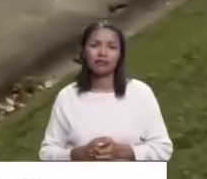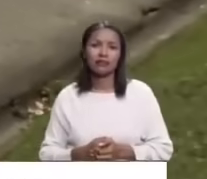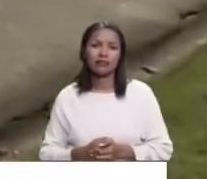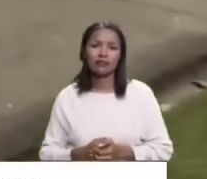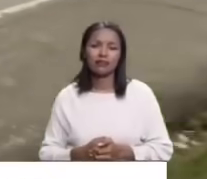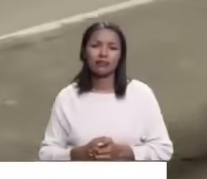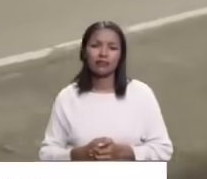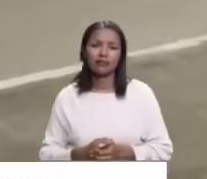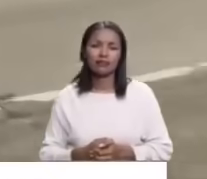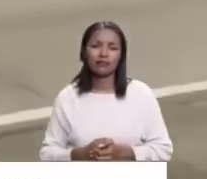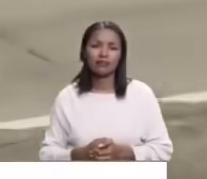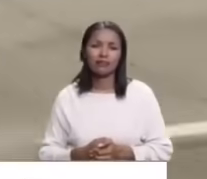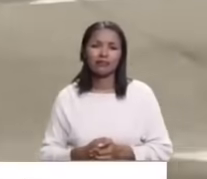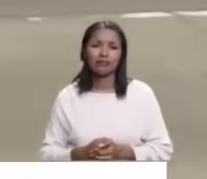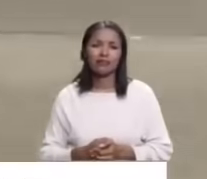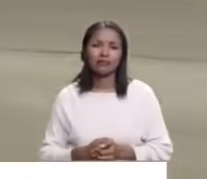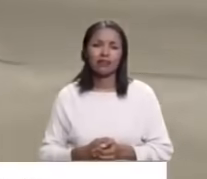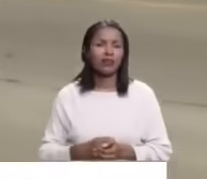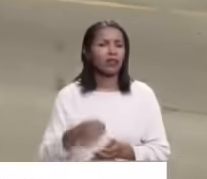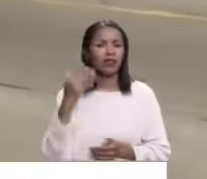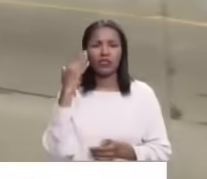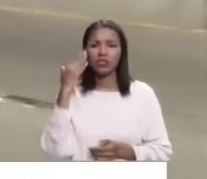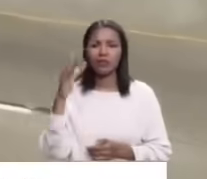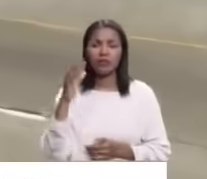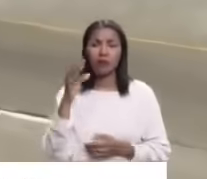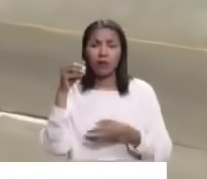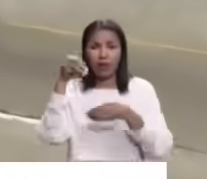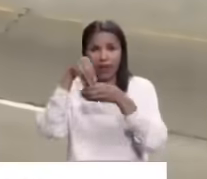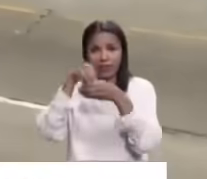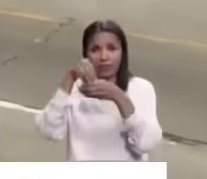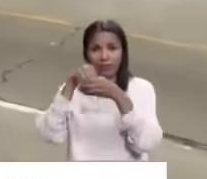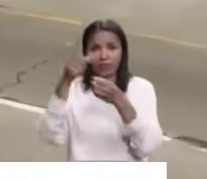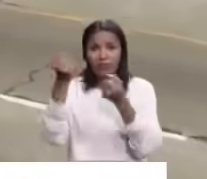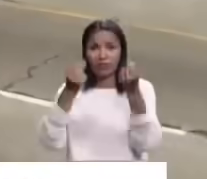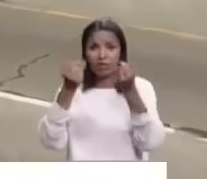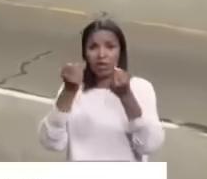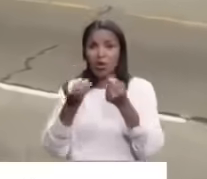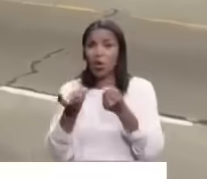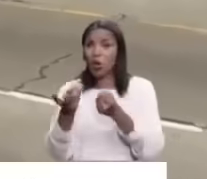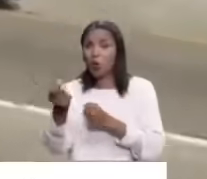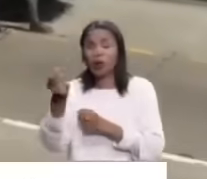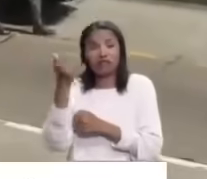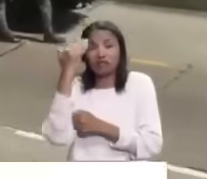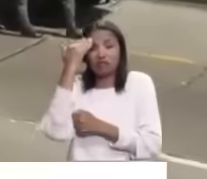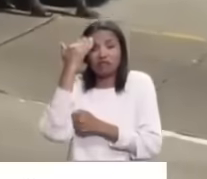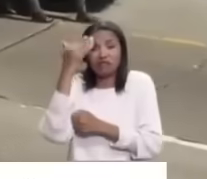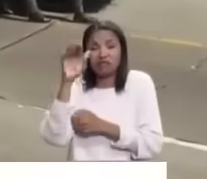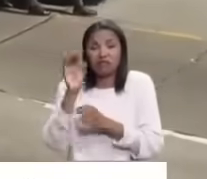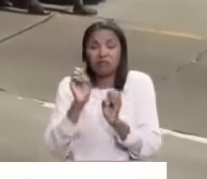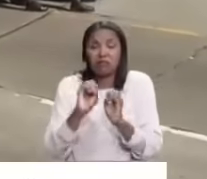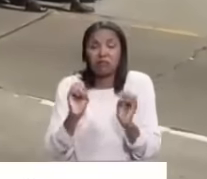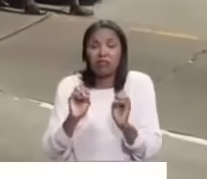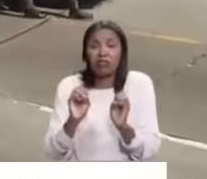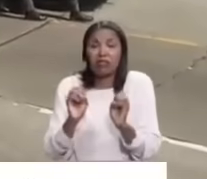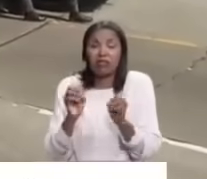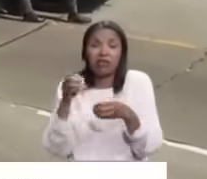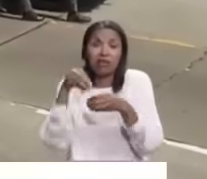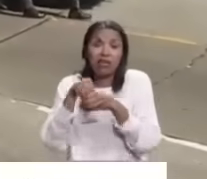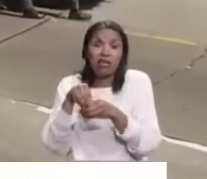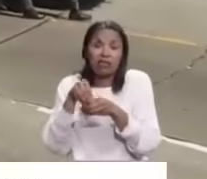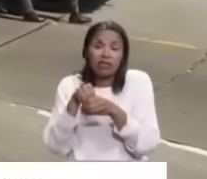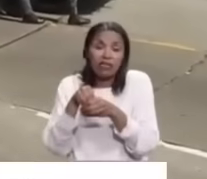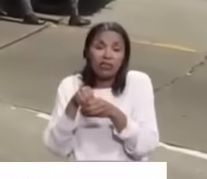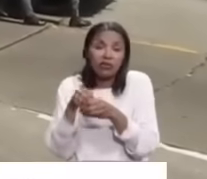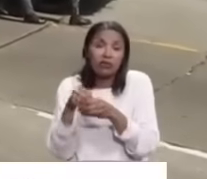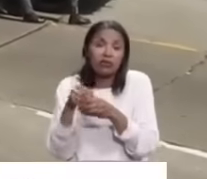desconocemos realmente cuántos son, pero hay reportes de que estarían con armas de fuego, incluso uno de ellos estaría siendo buscado